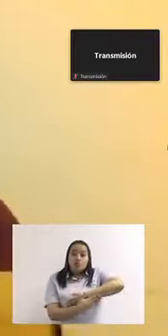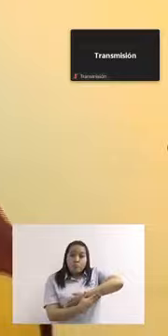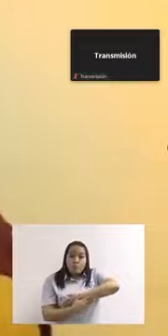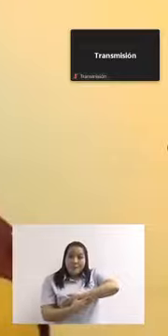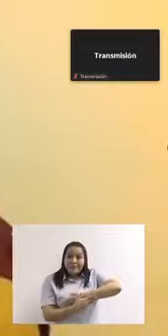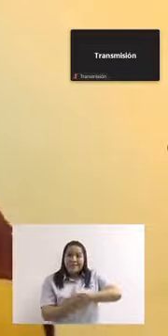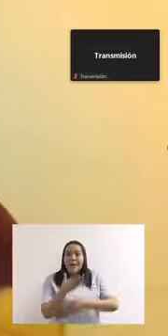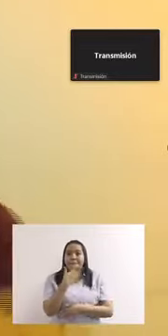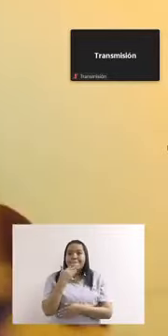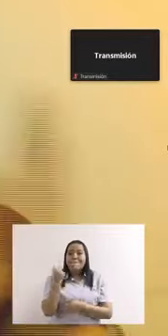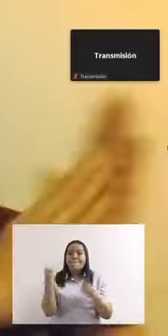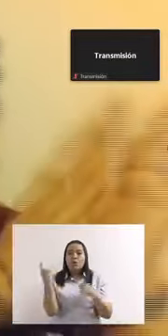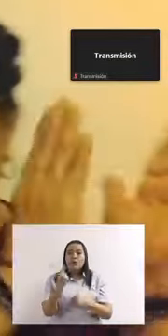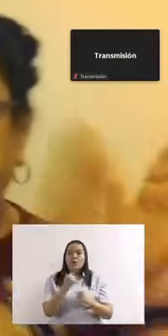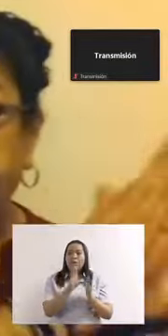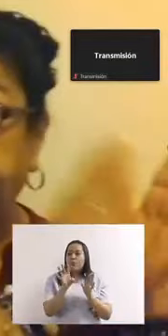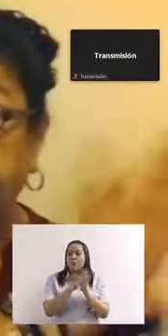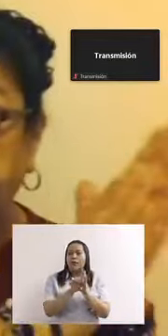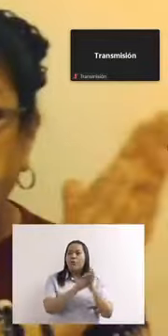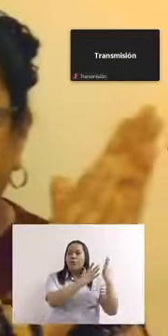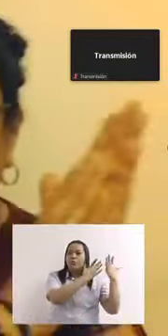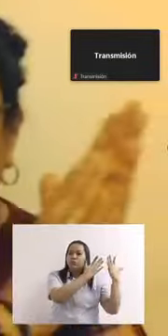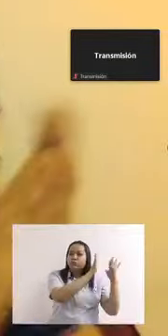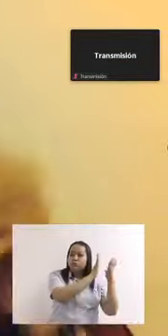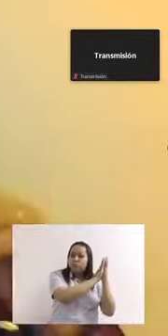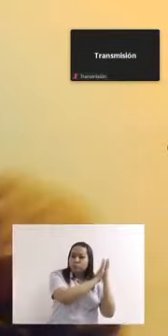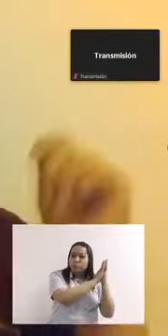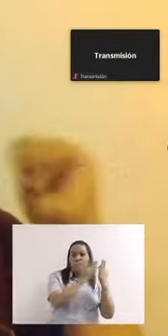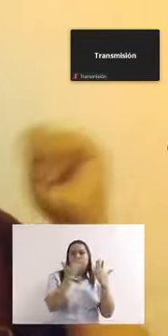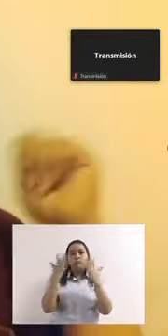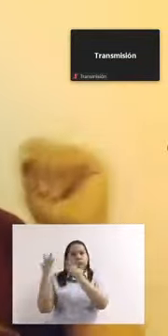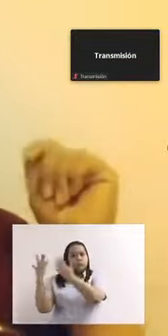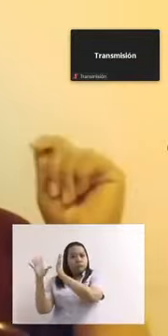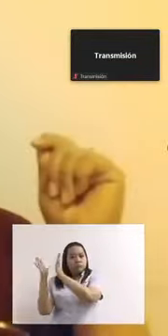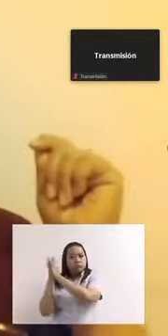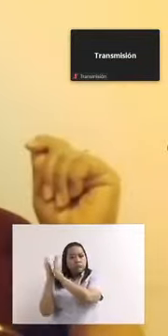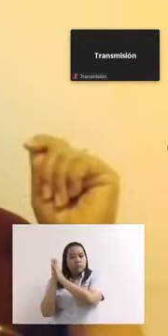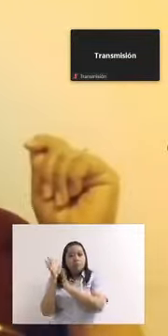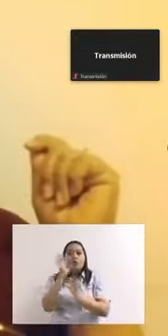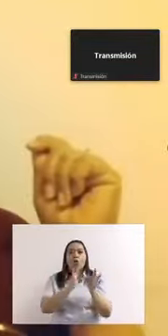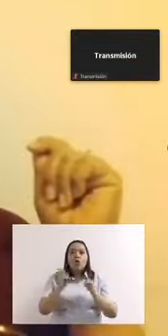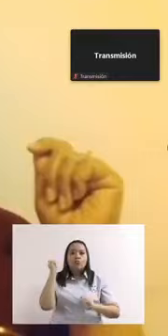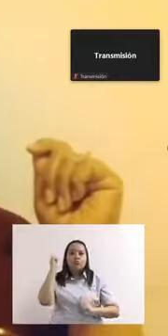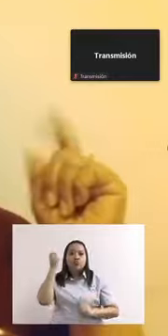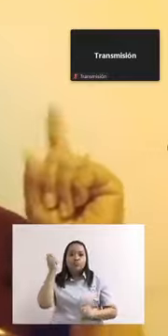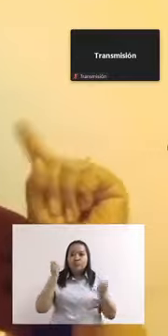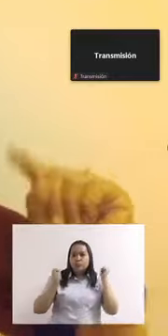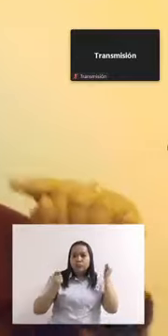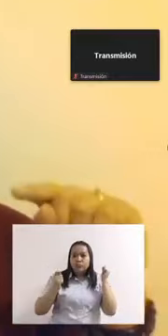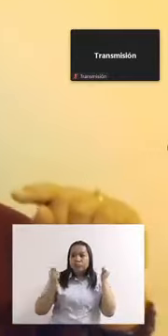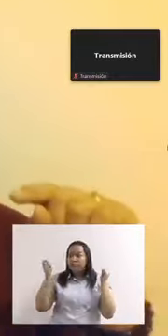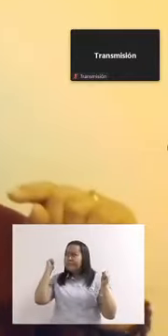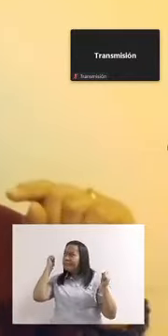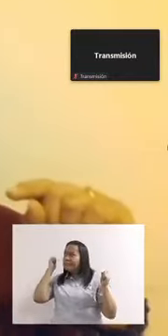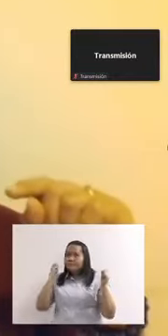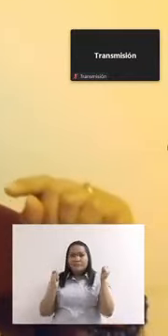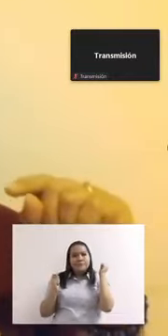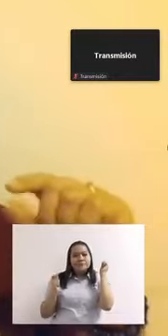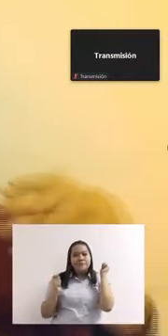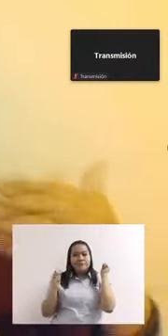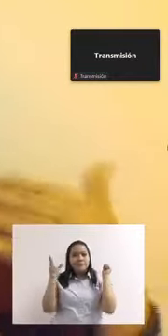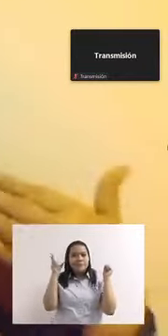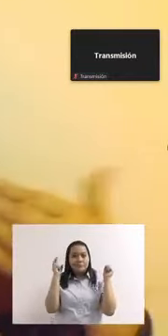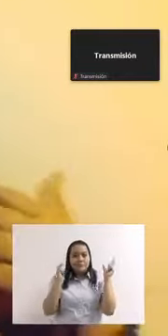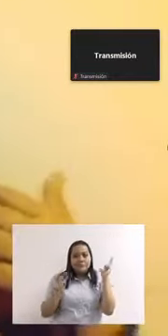lado, le da del otro, ¿verdad? O con el chinchín, ver si él mueve la cabeza y lo busca,